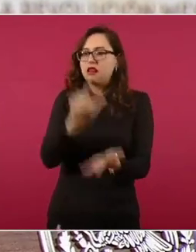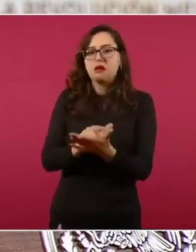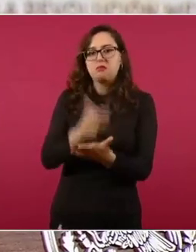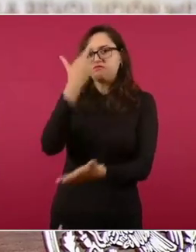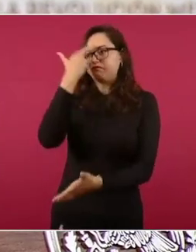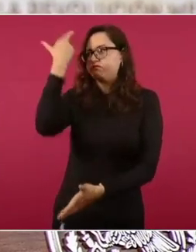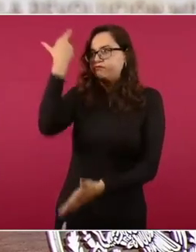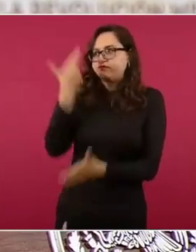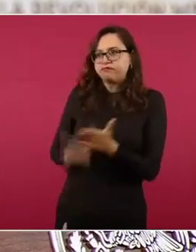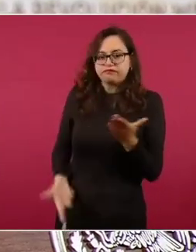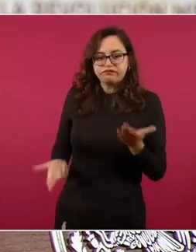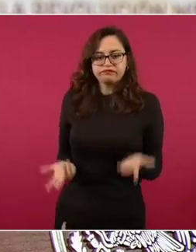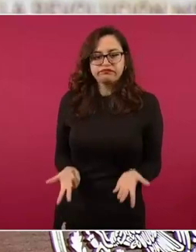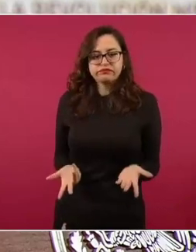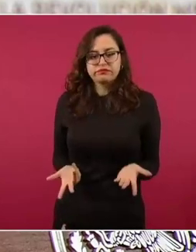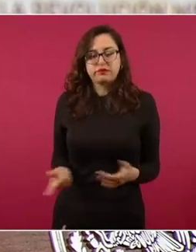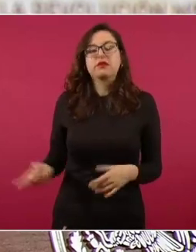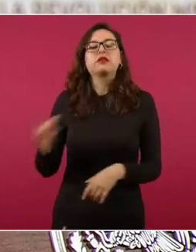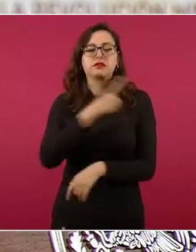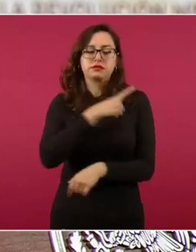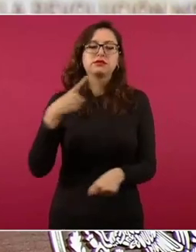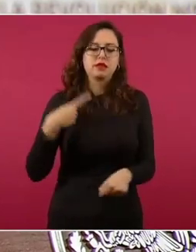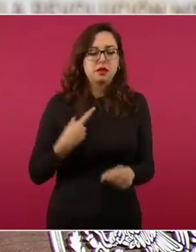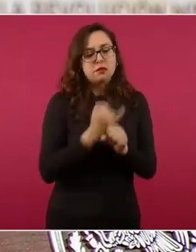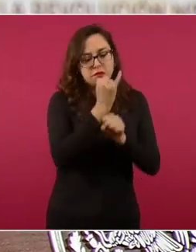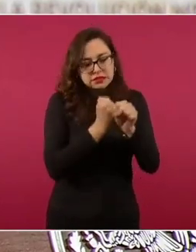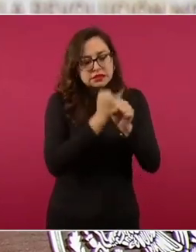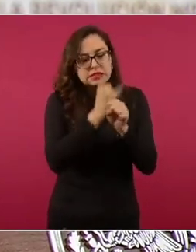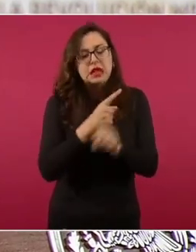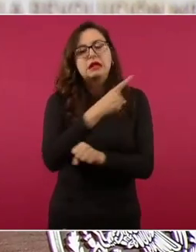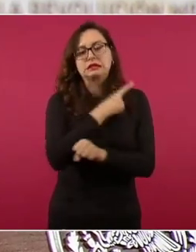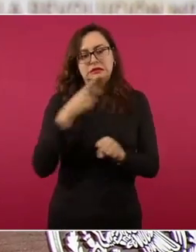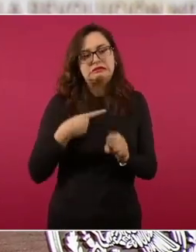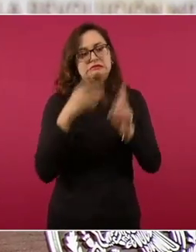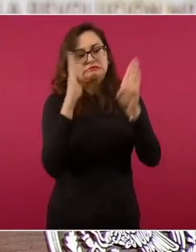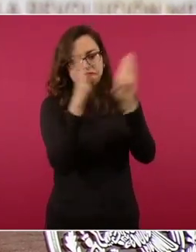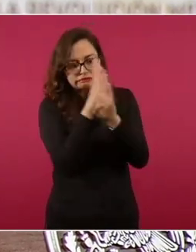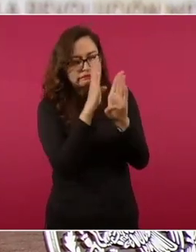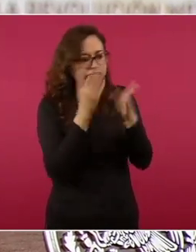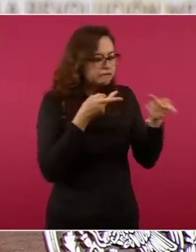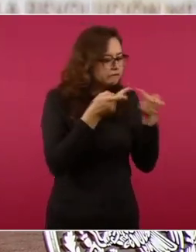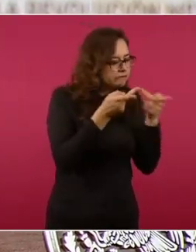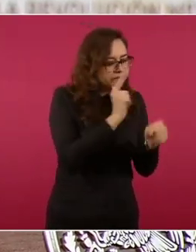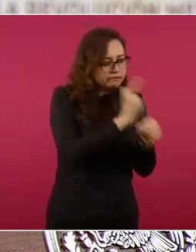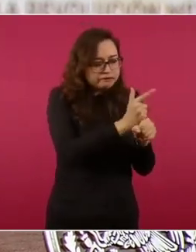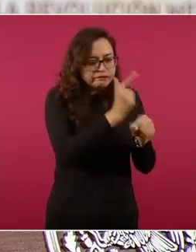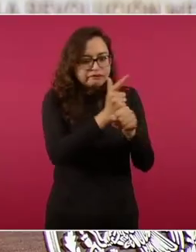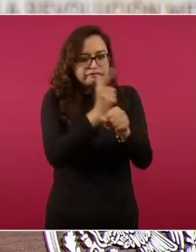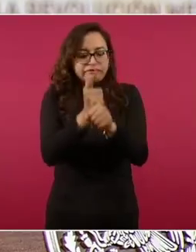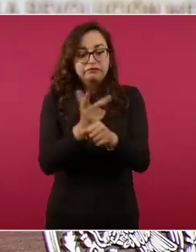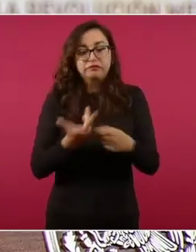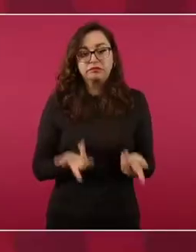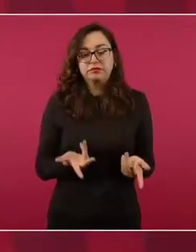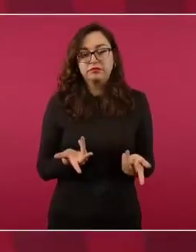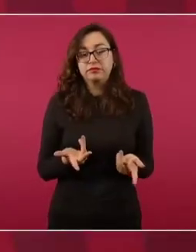deben de ser investigados, porque además hay que pedir autorización